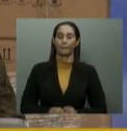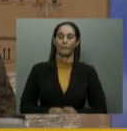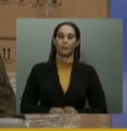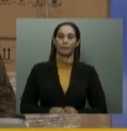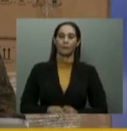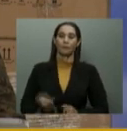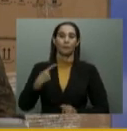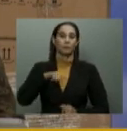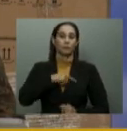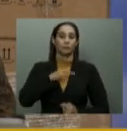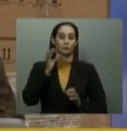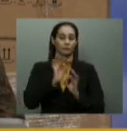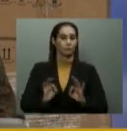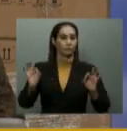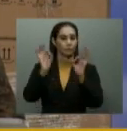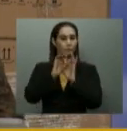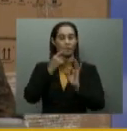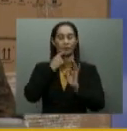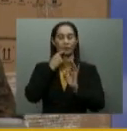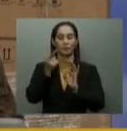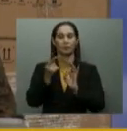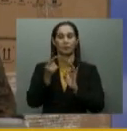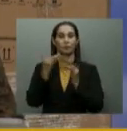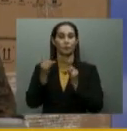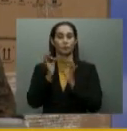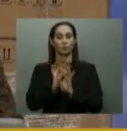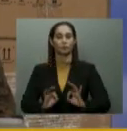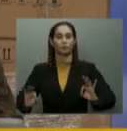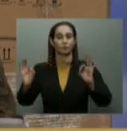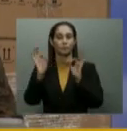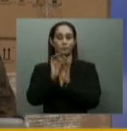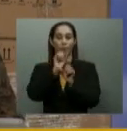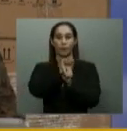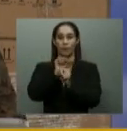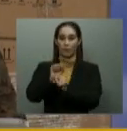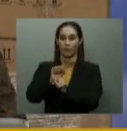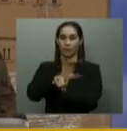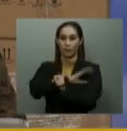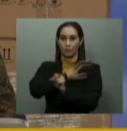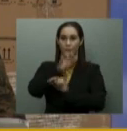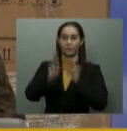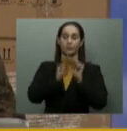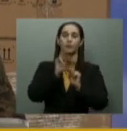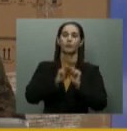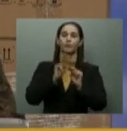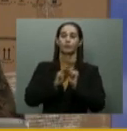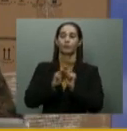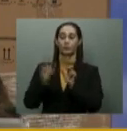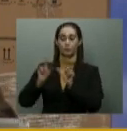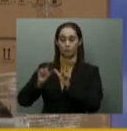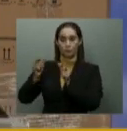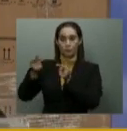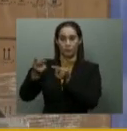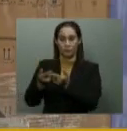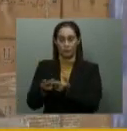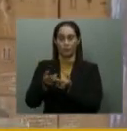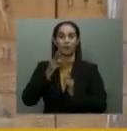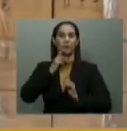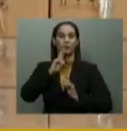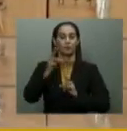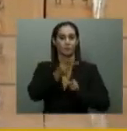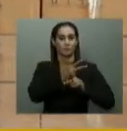pero esos sean francisco hay 32 provincias en la república entonces yo lo que pienso de la